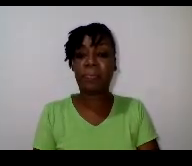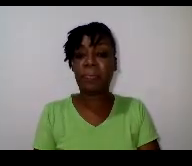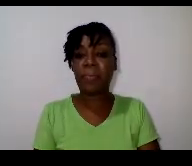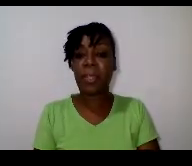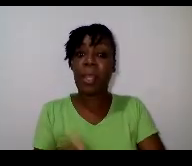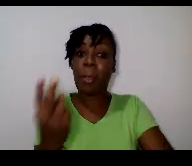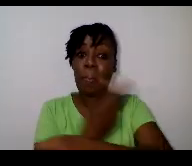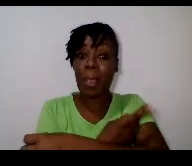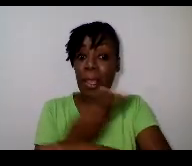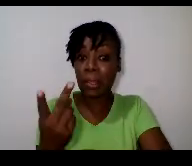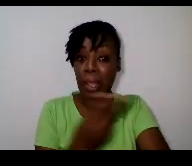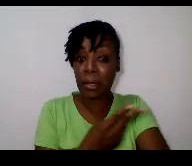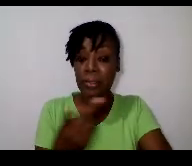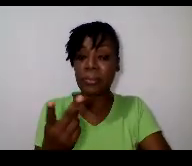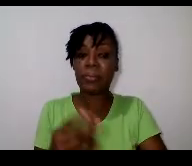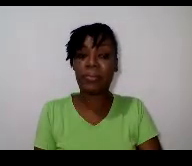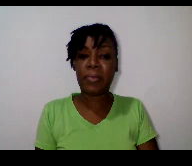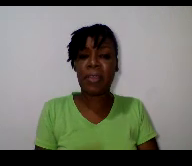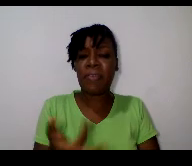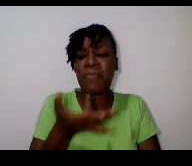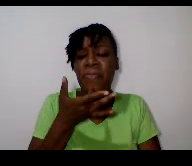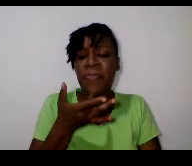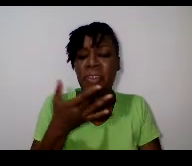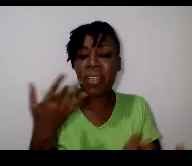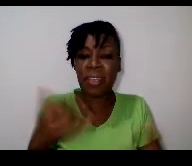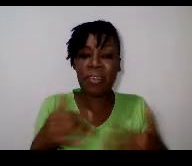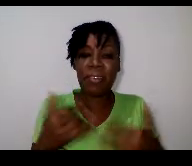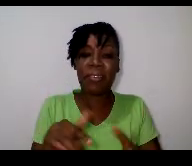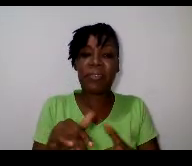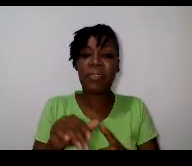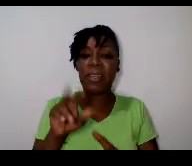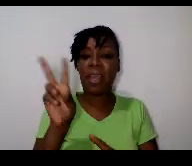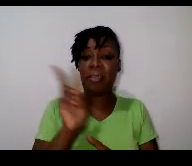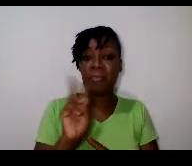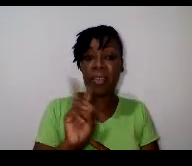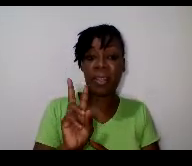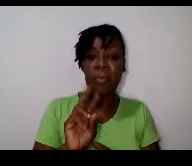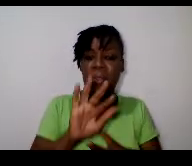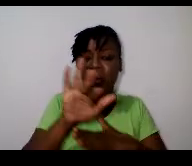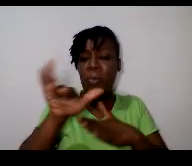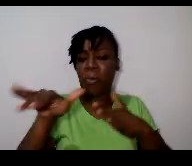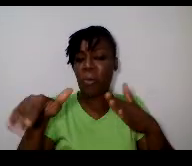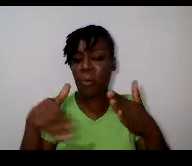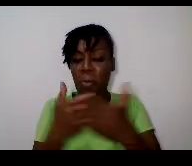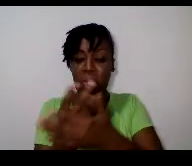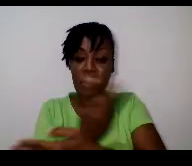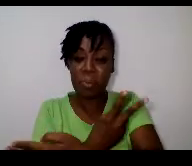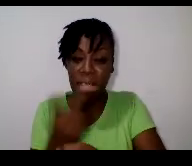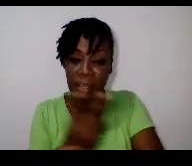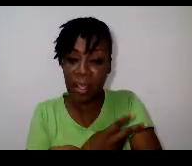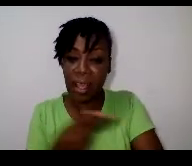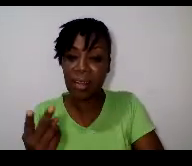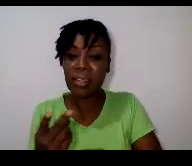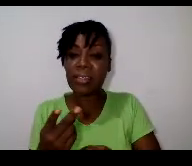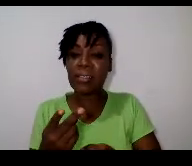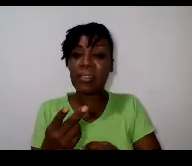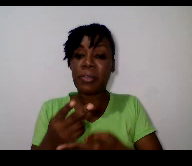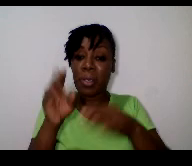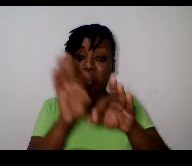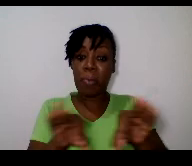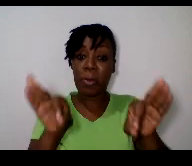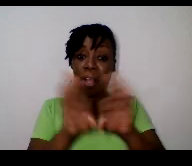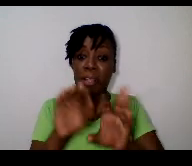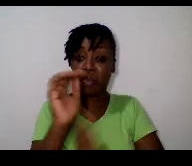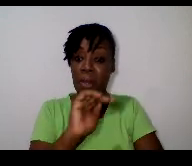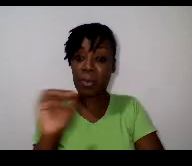los vegetales, son muy ricos en vitaminas. Todos los vegetales son fundamentales para los niños. Sin embargo,